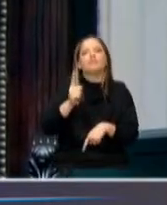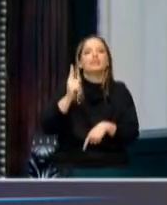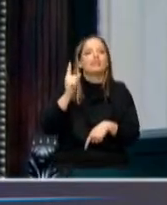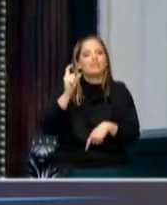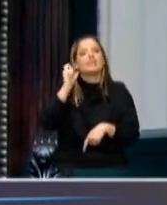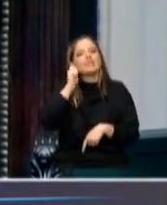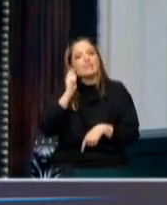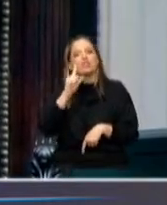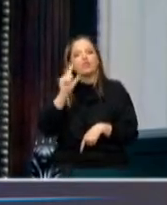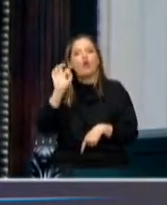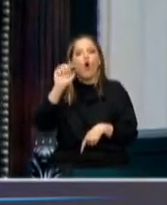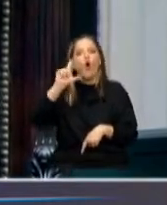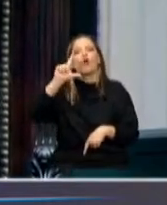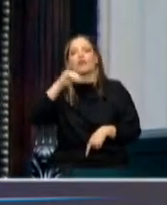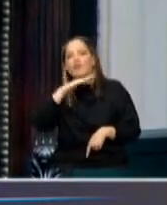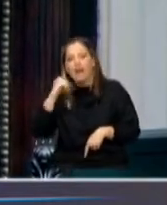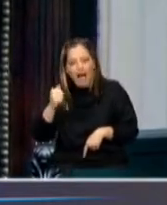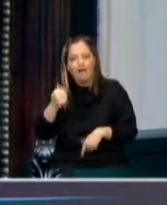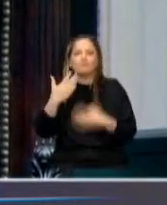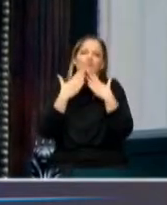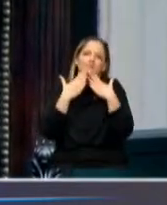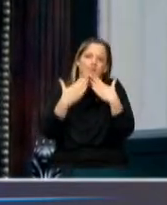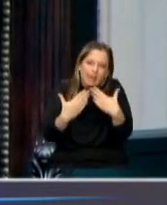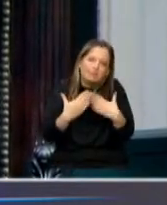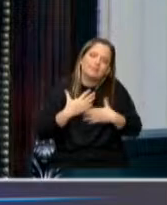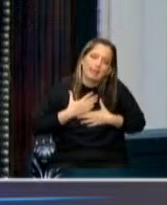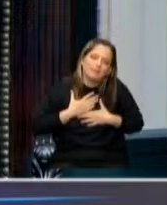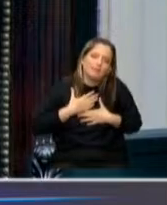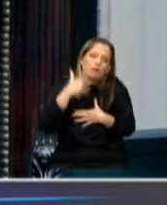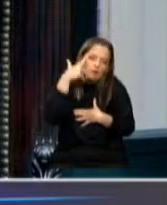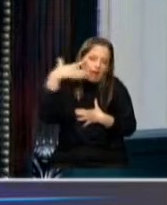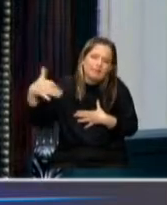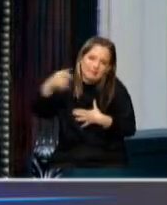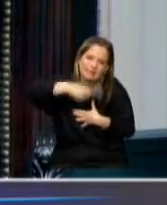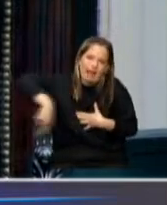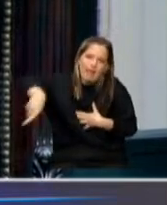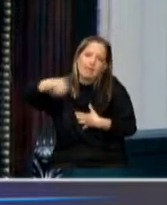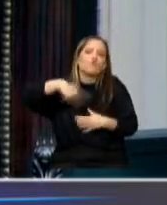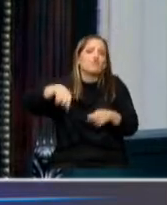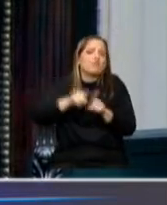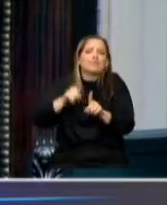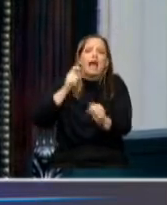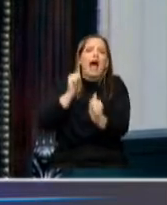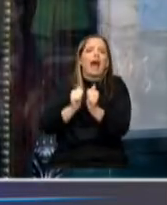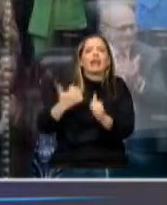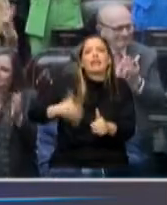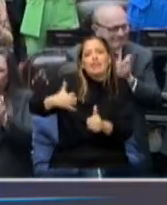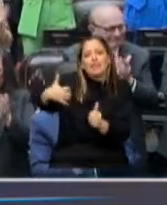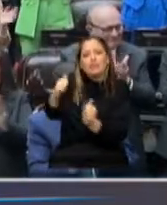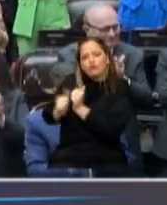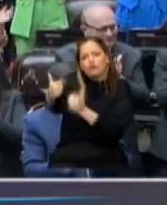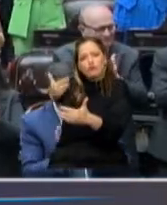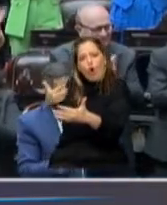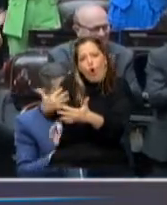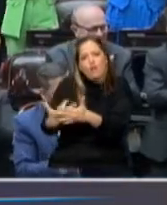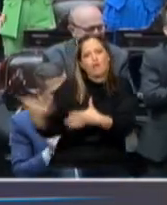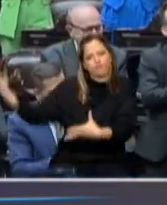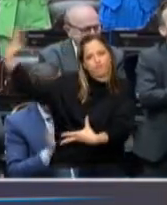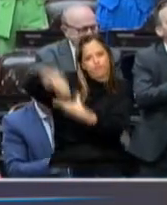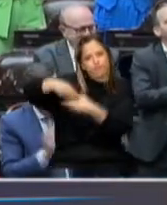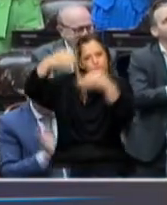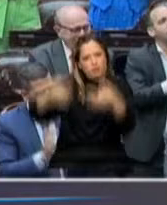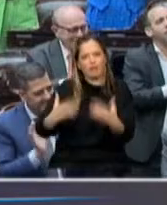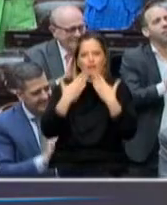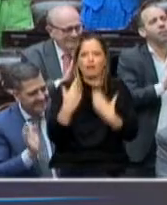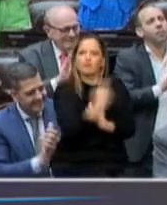de Salud. Así o sea que son 9, es casi 10 ya ministerios. Exactamente. No eran así es. Tanto recorte. Bueno, este es un tema... Además, de 14 a 10 vamos a pasar.